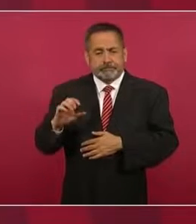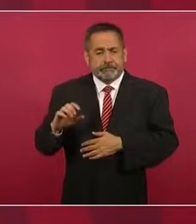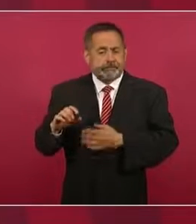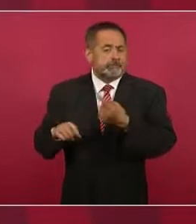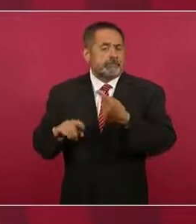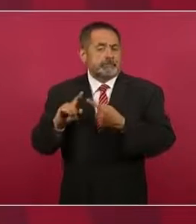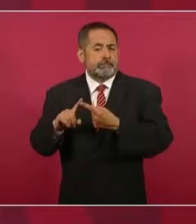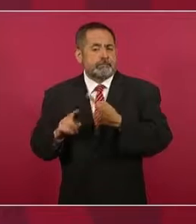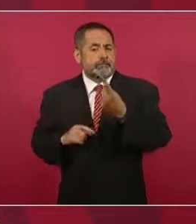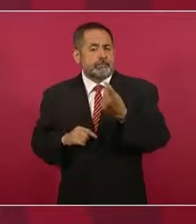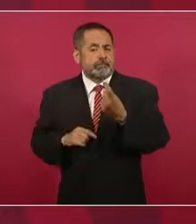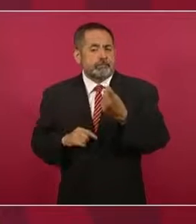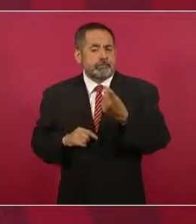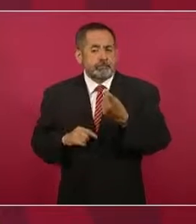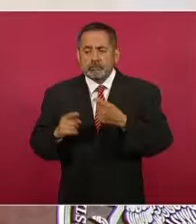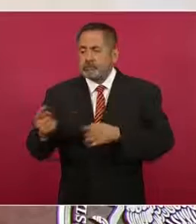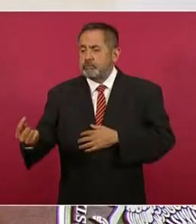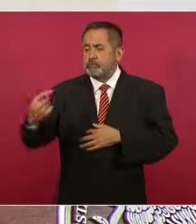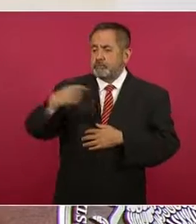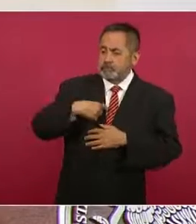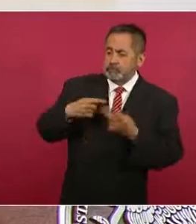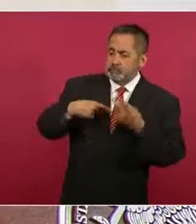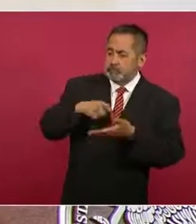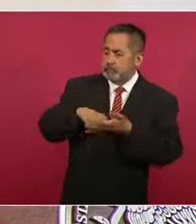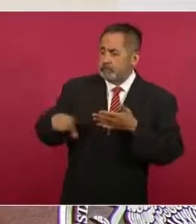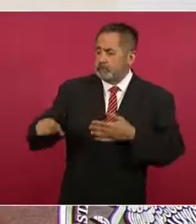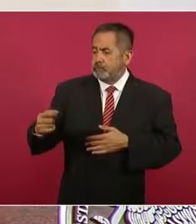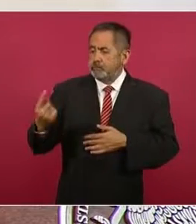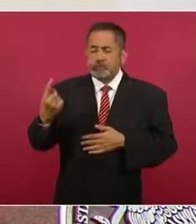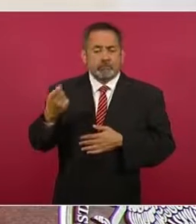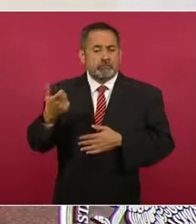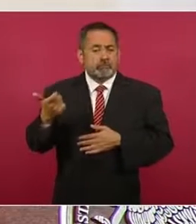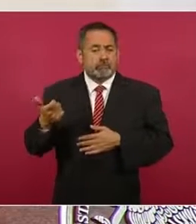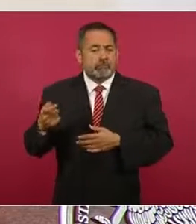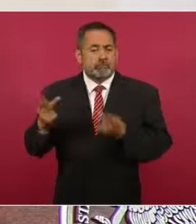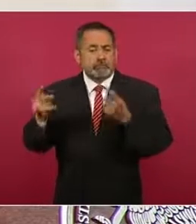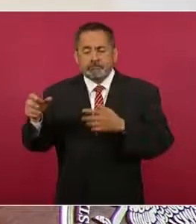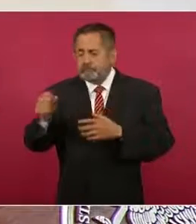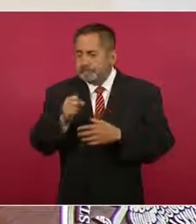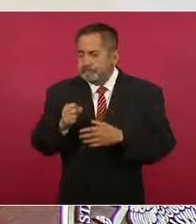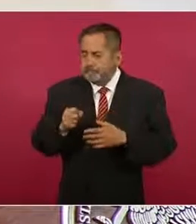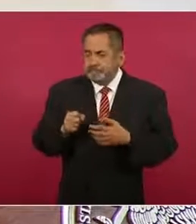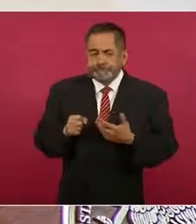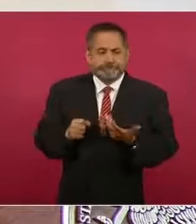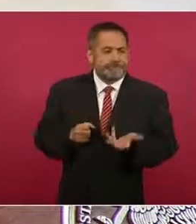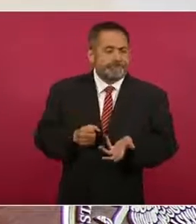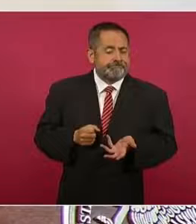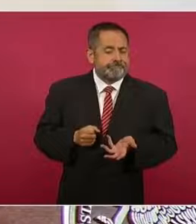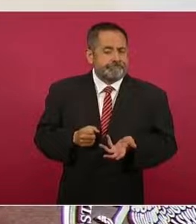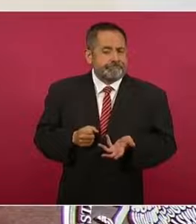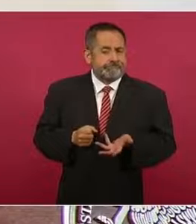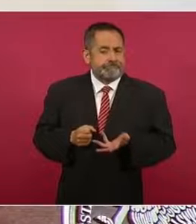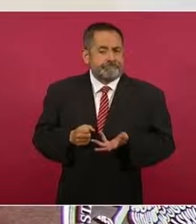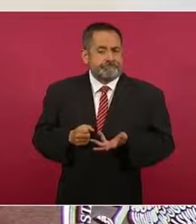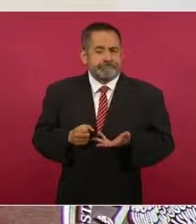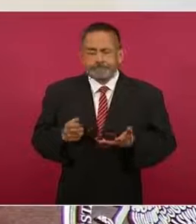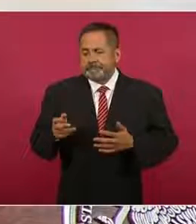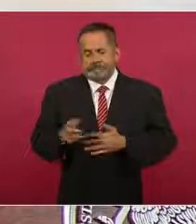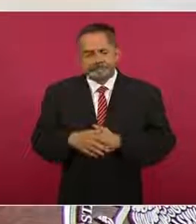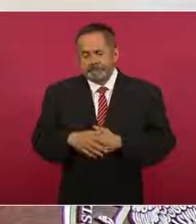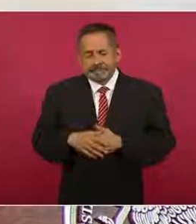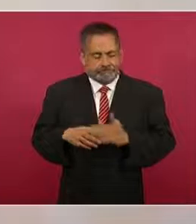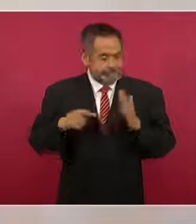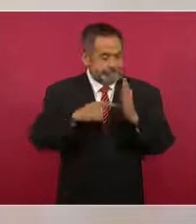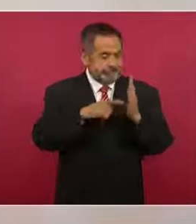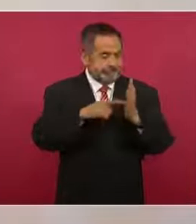es lo que ellos nos venden. Y aún así, por una